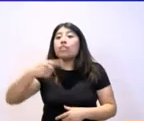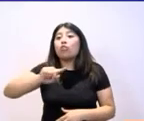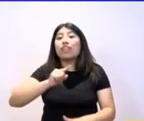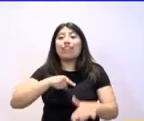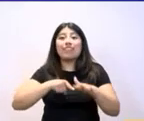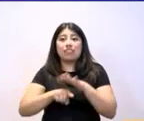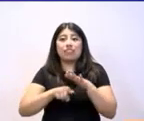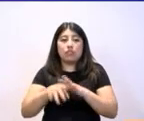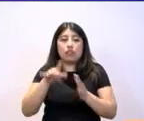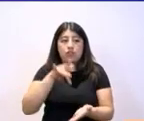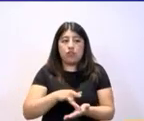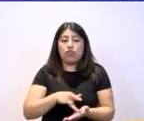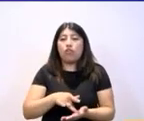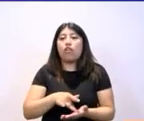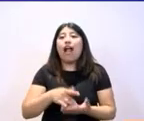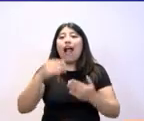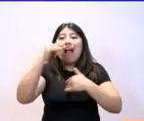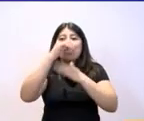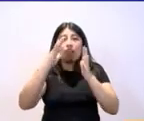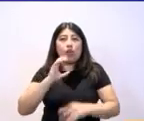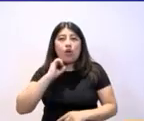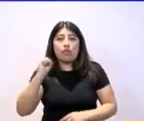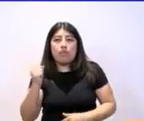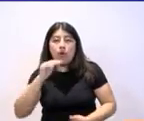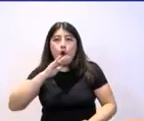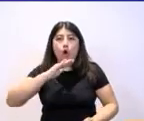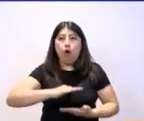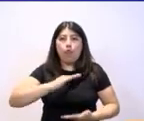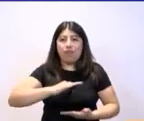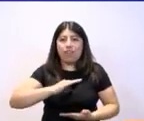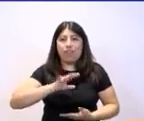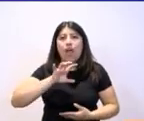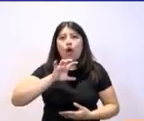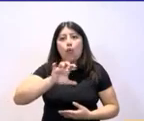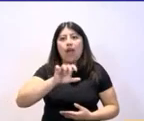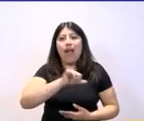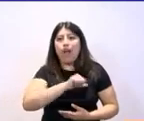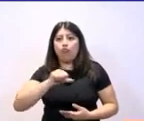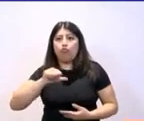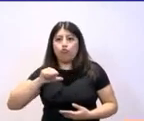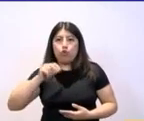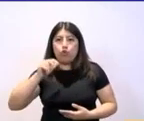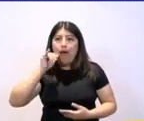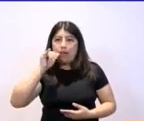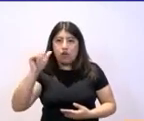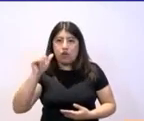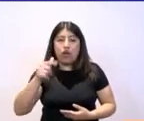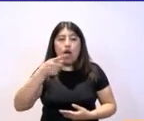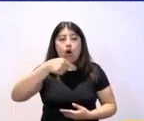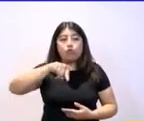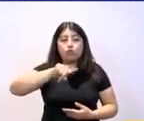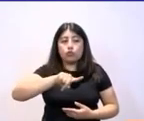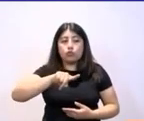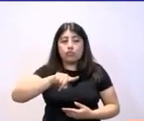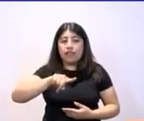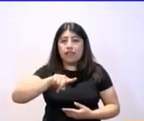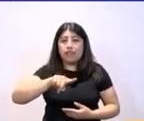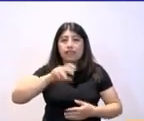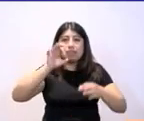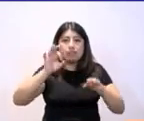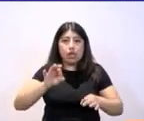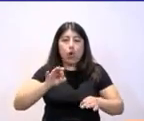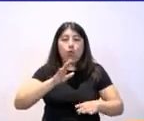ustedes. La atención a la dependencia es competencia exclusiva de la Comunidad Autónoma de La Rioja. Ustedes echarán de